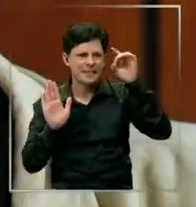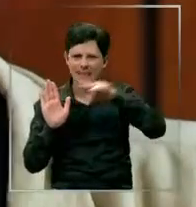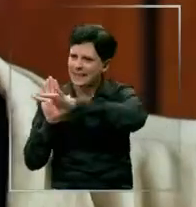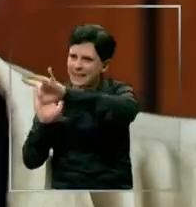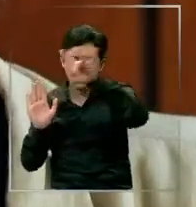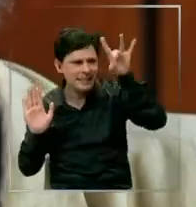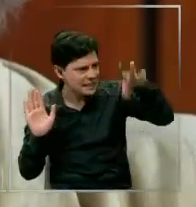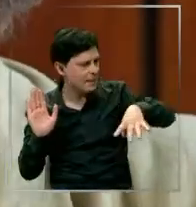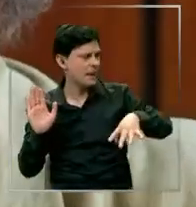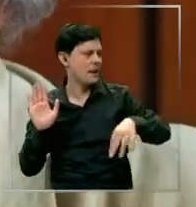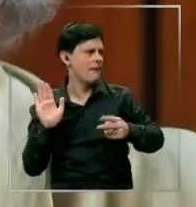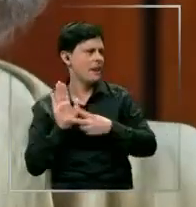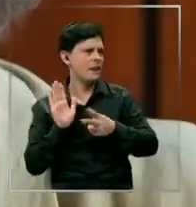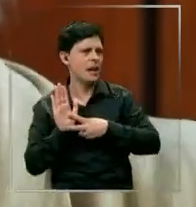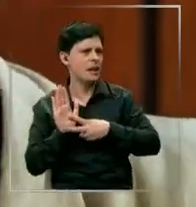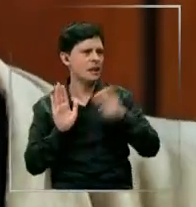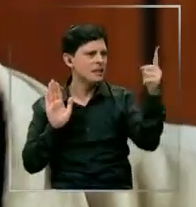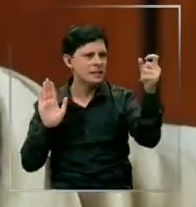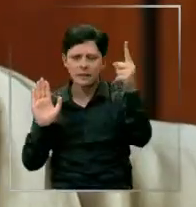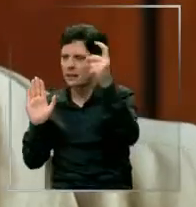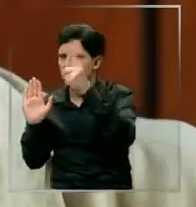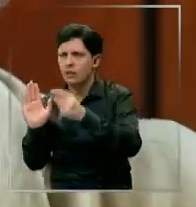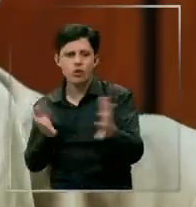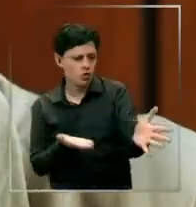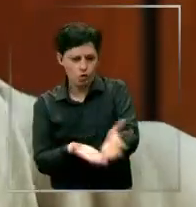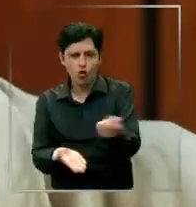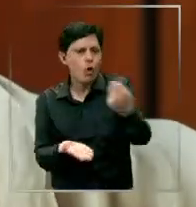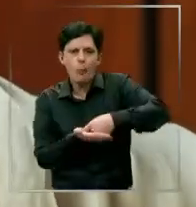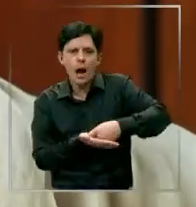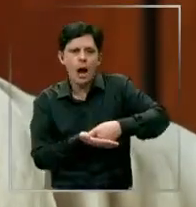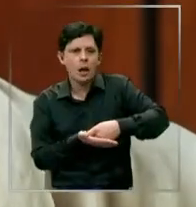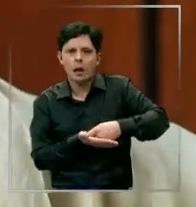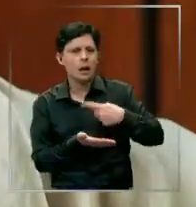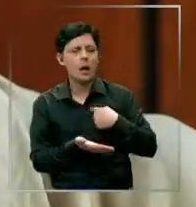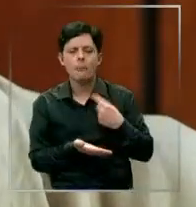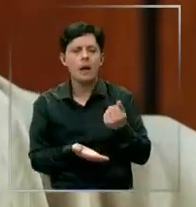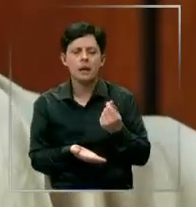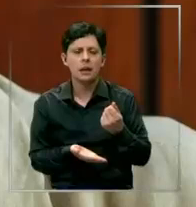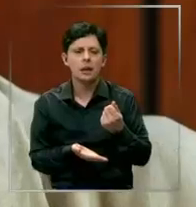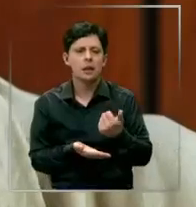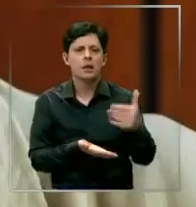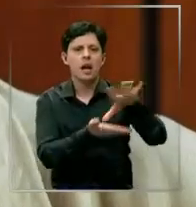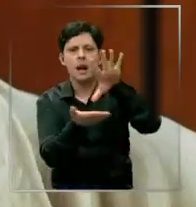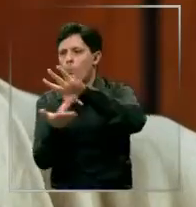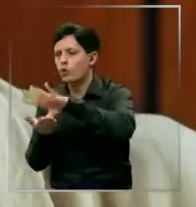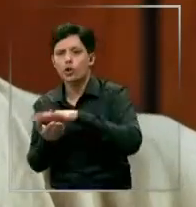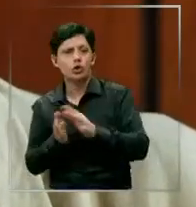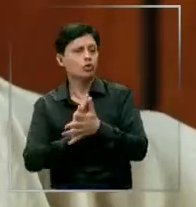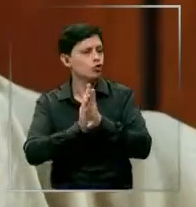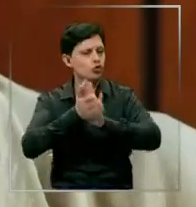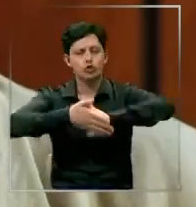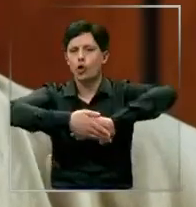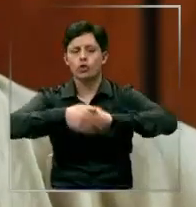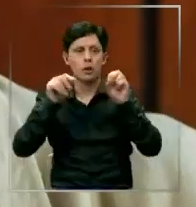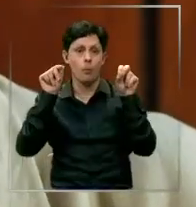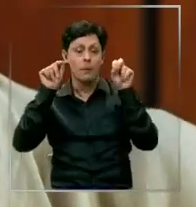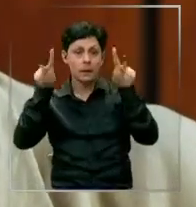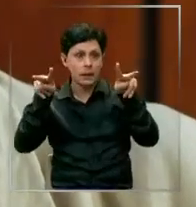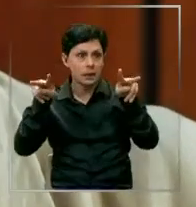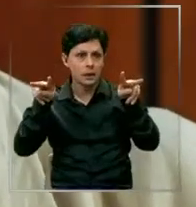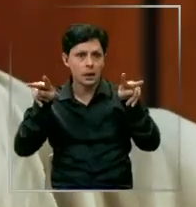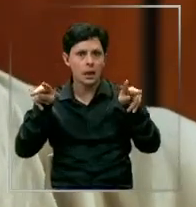verdad. No estamos ganando dinero con esto. Y el mundo lo quiere también, porque están todos pendientes de esta